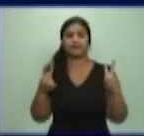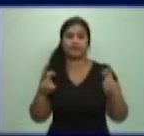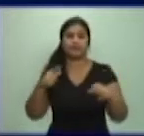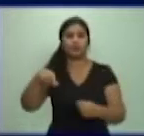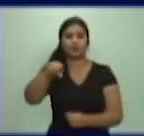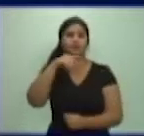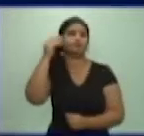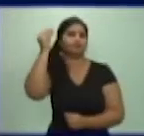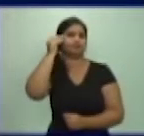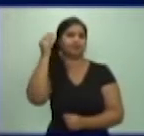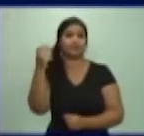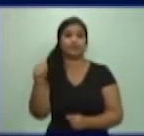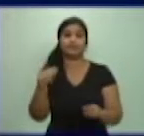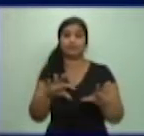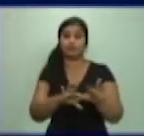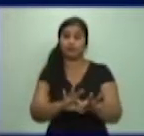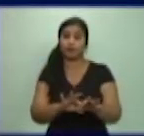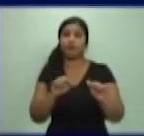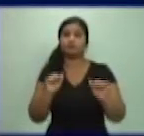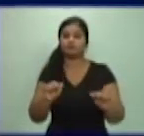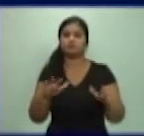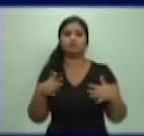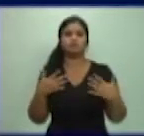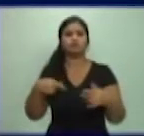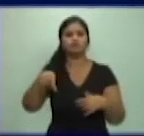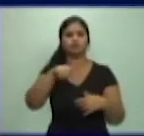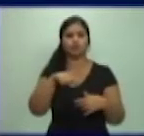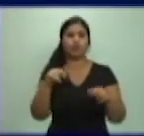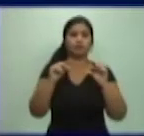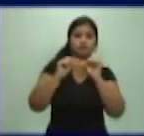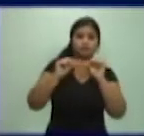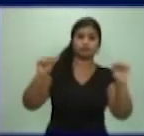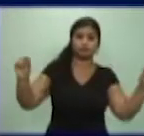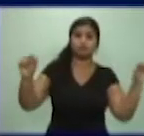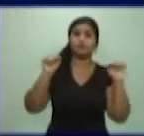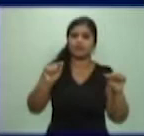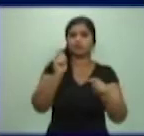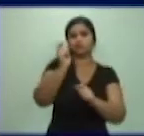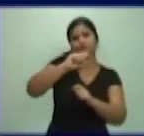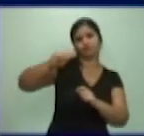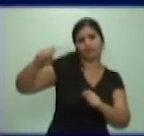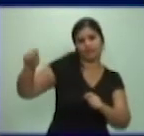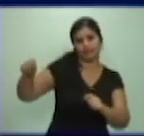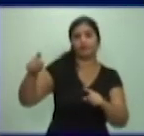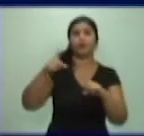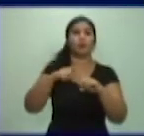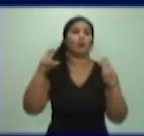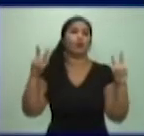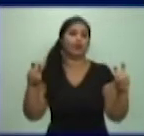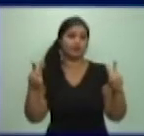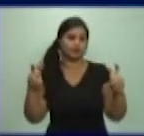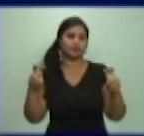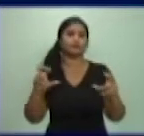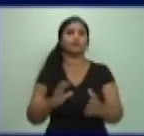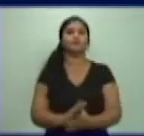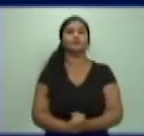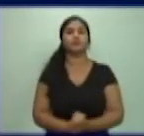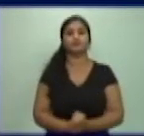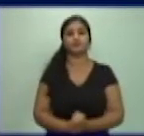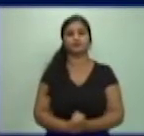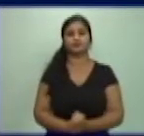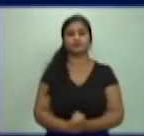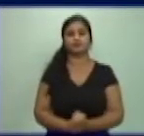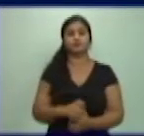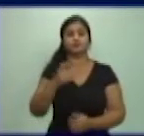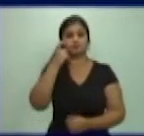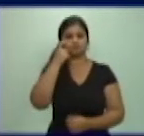clases. A partir de ellos, completa los espacios en blanco con el título de la obra correspondiente. Fíjense que le